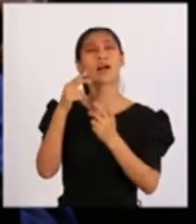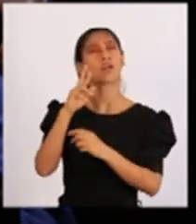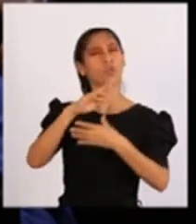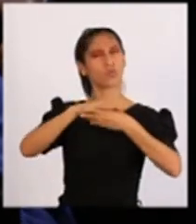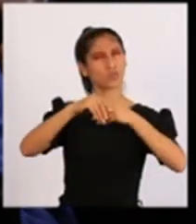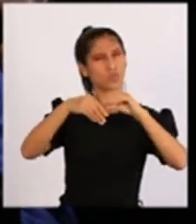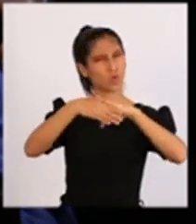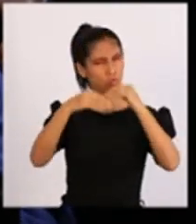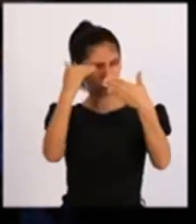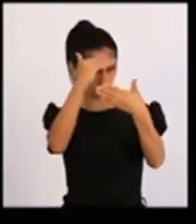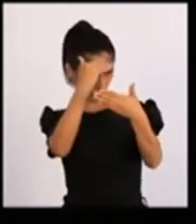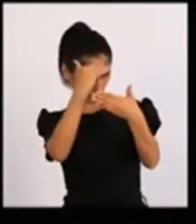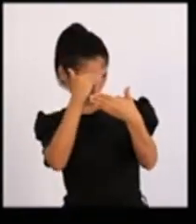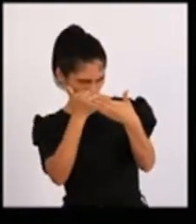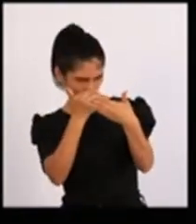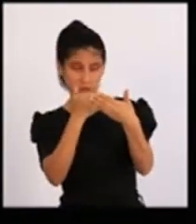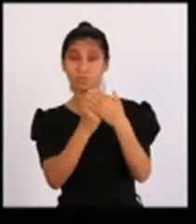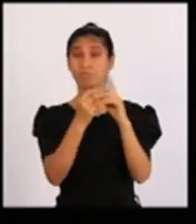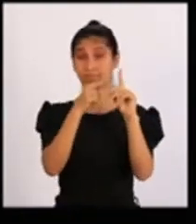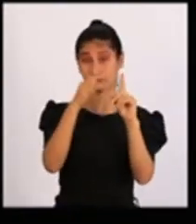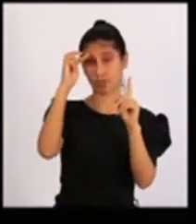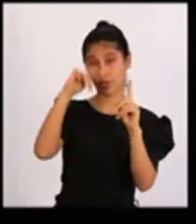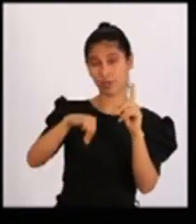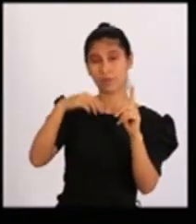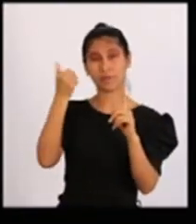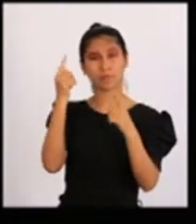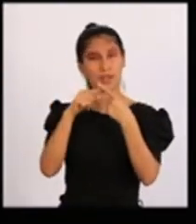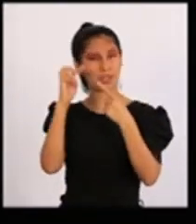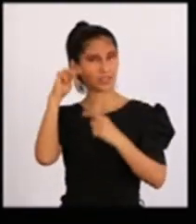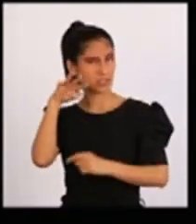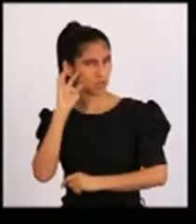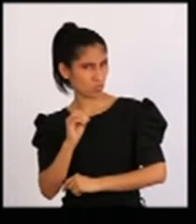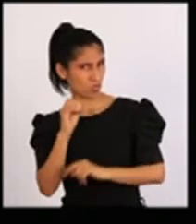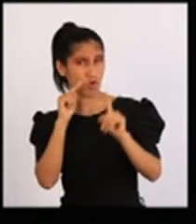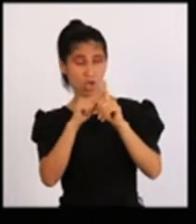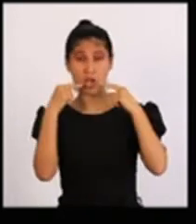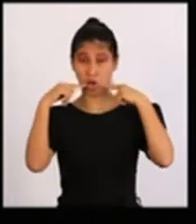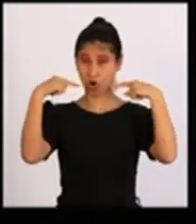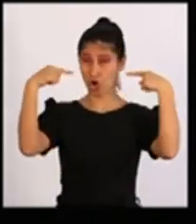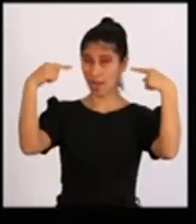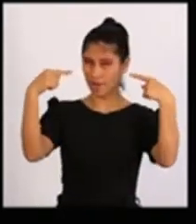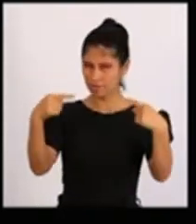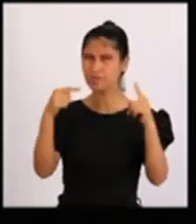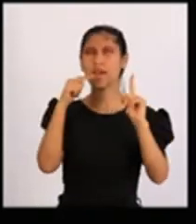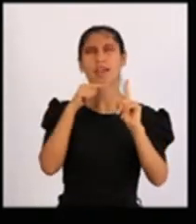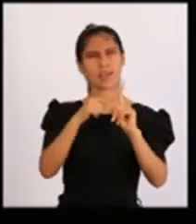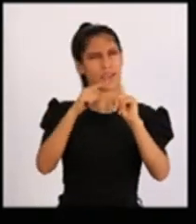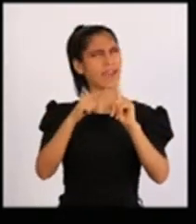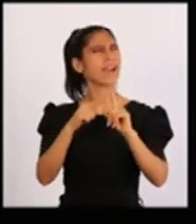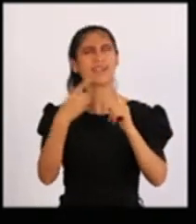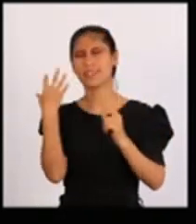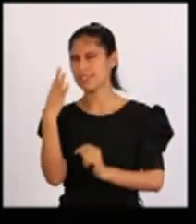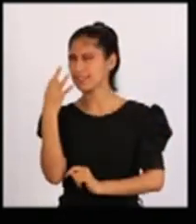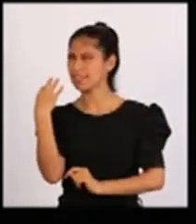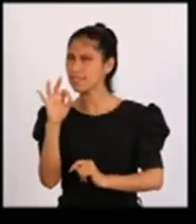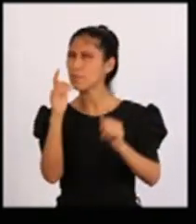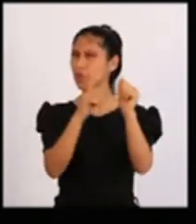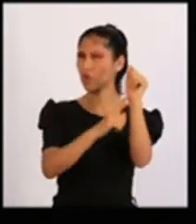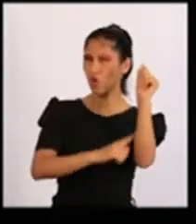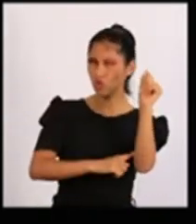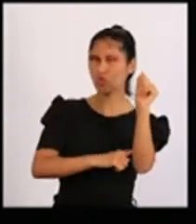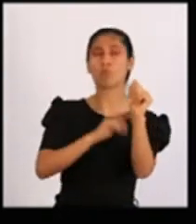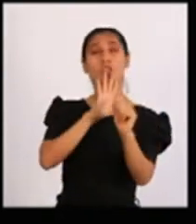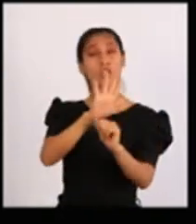Don Máximo Damián Huamaní, un artista que vivió con la música de su tierra